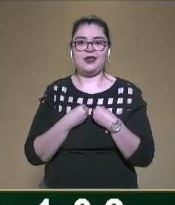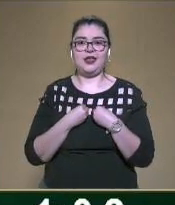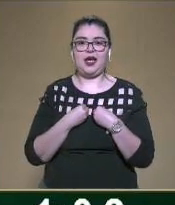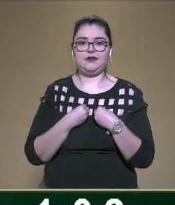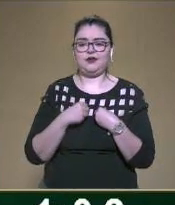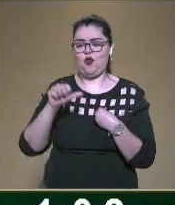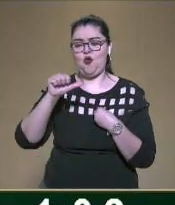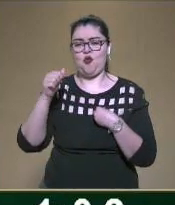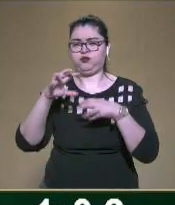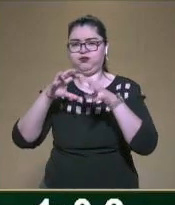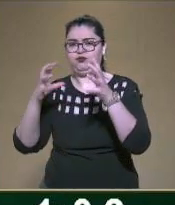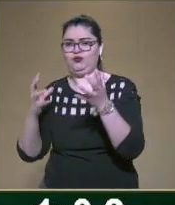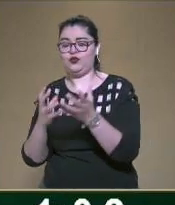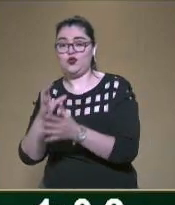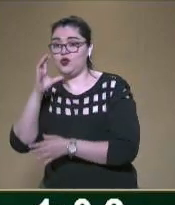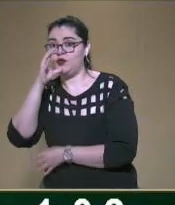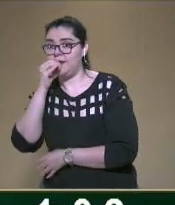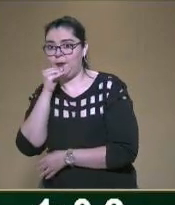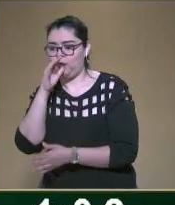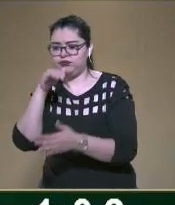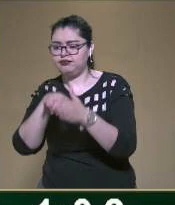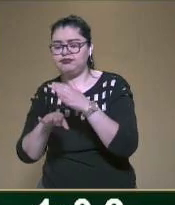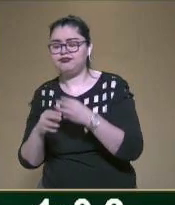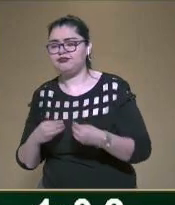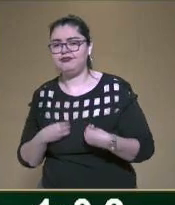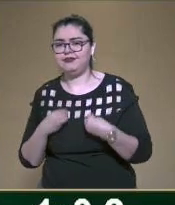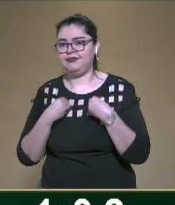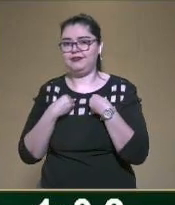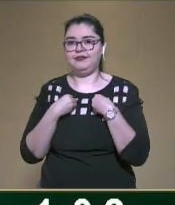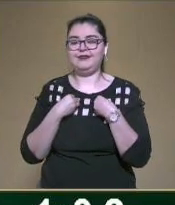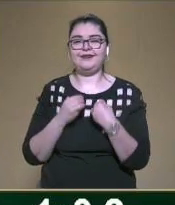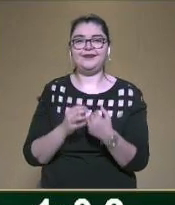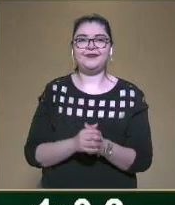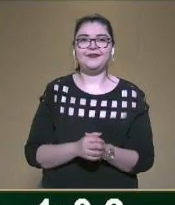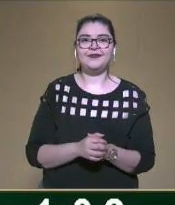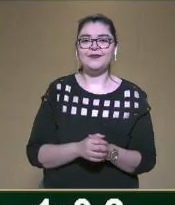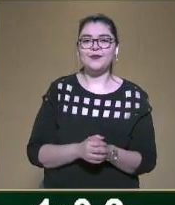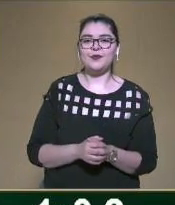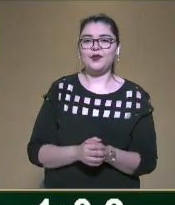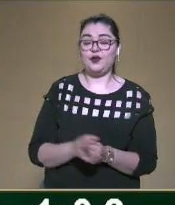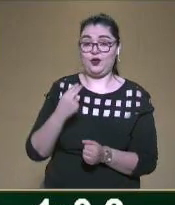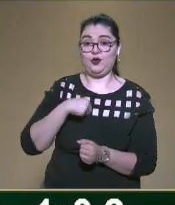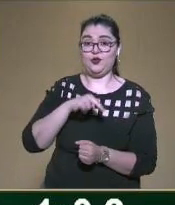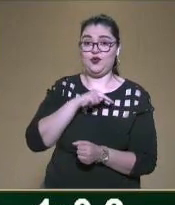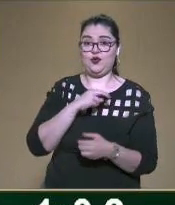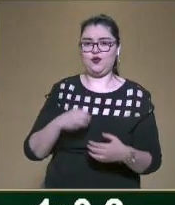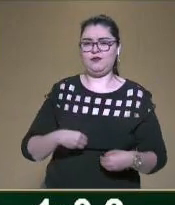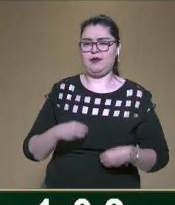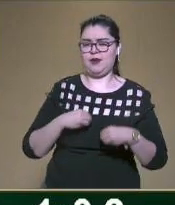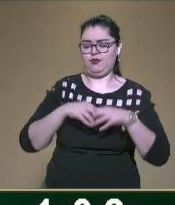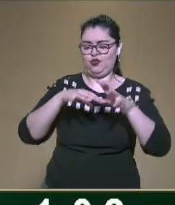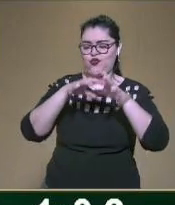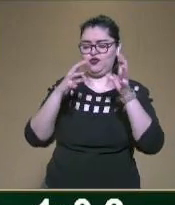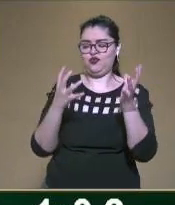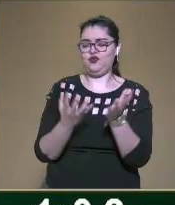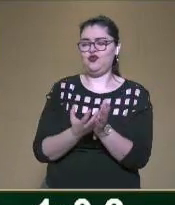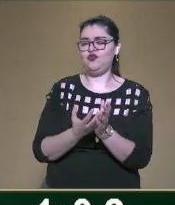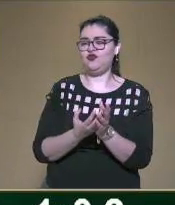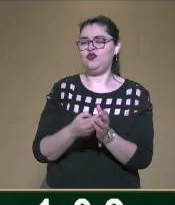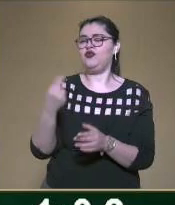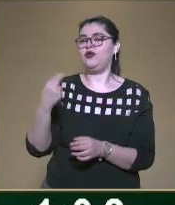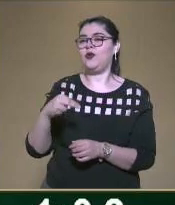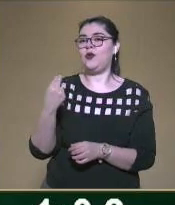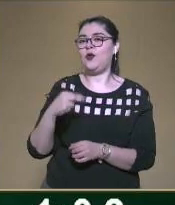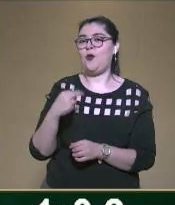vivir, donde hay seres vivos. Entonces, maestro, vamos a enunciar primero quién se encuentra en medio